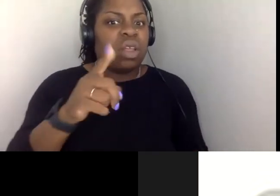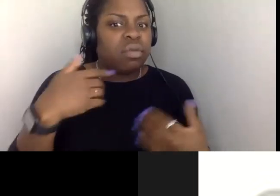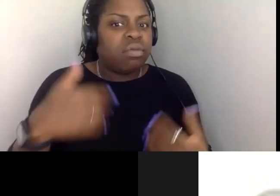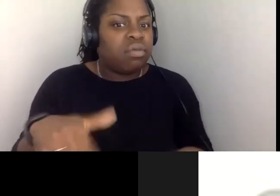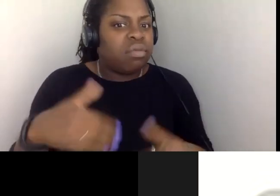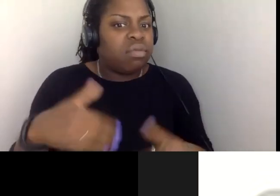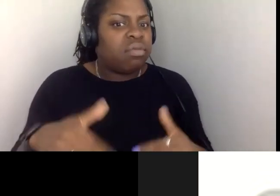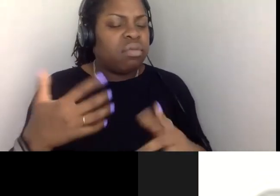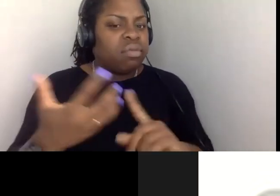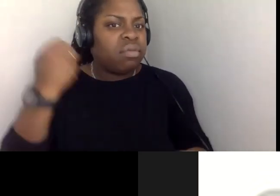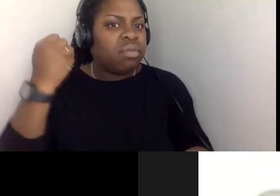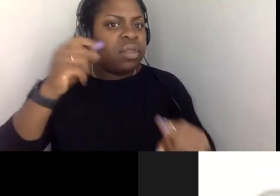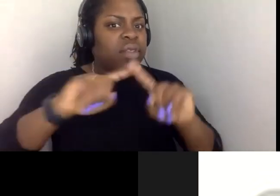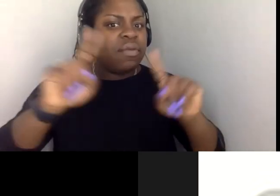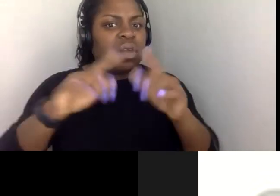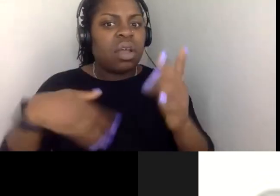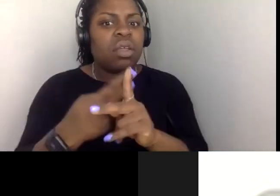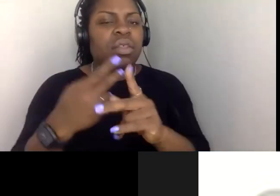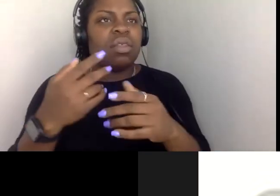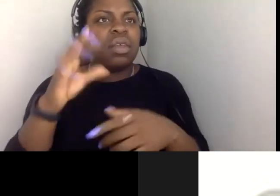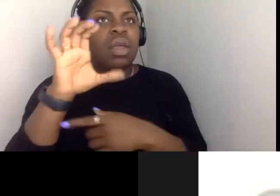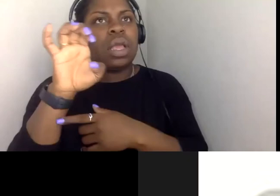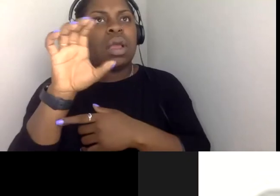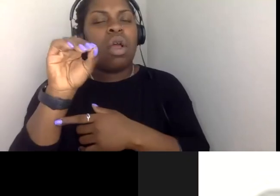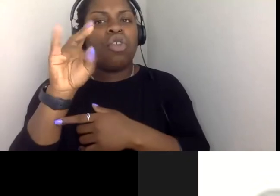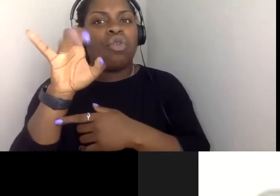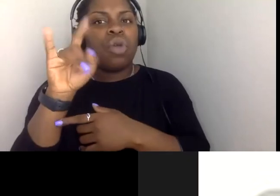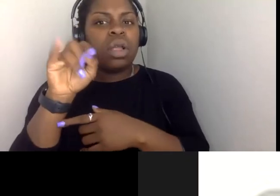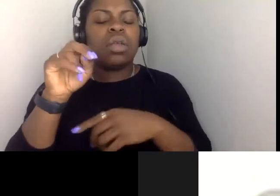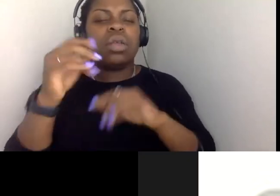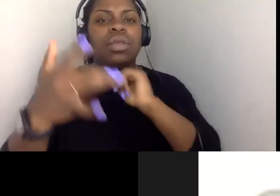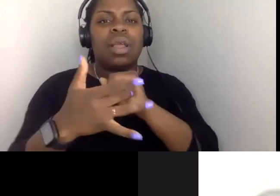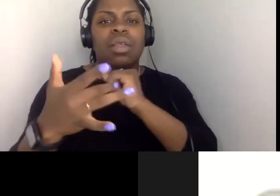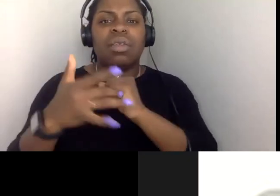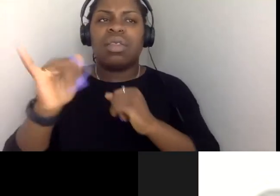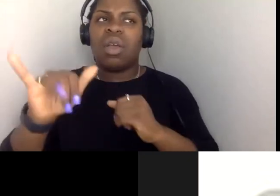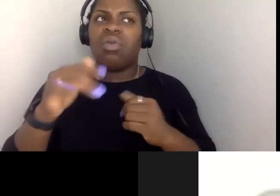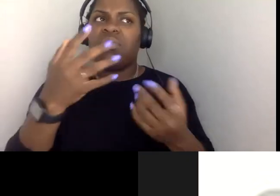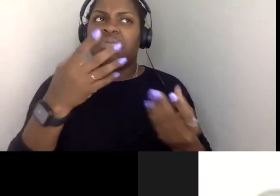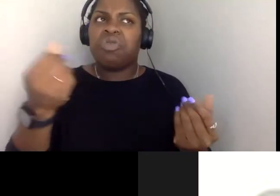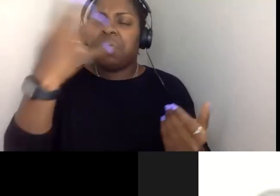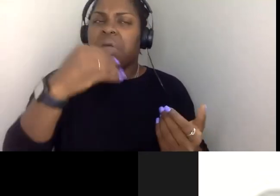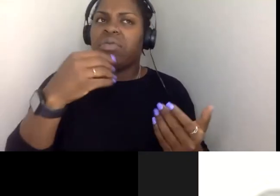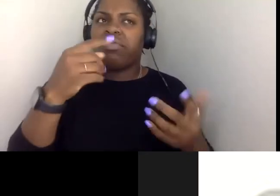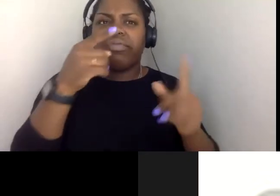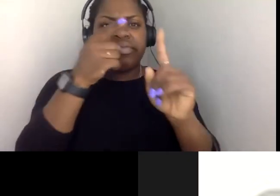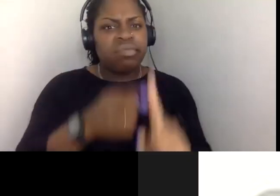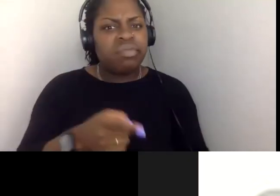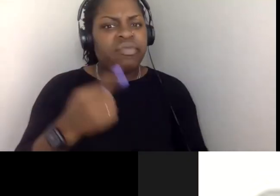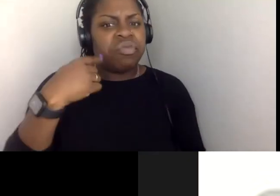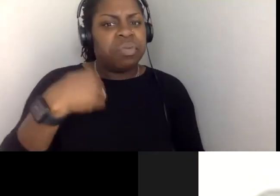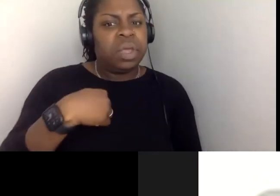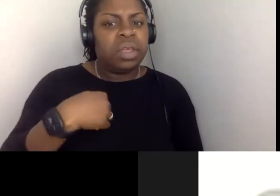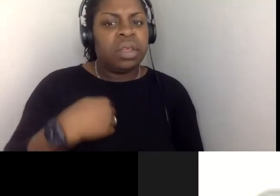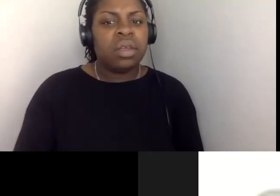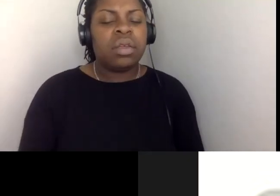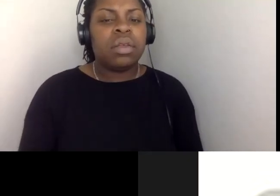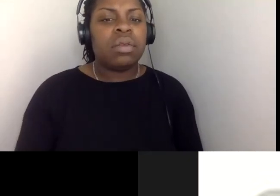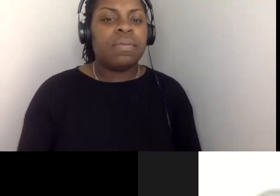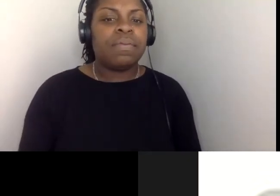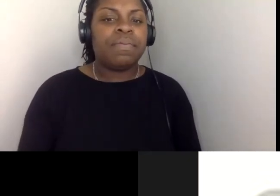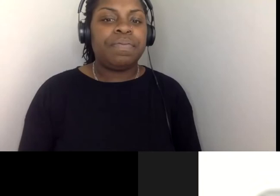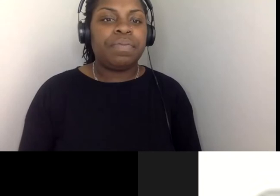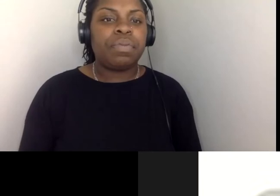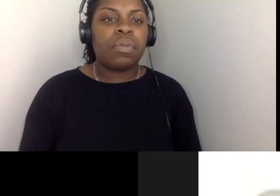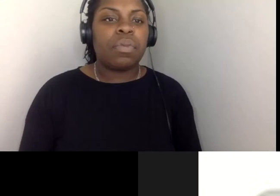o estas técnicas de encarcelación electrónica, así que había algunas cosas que me hacían dudar o pensar. Sí, gracias por